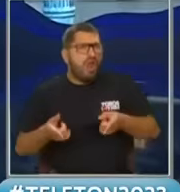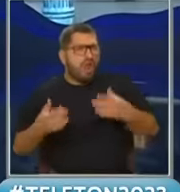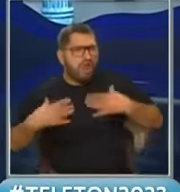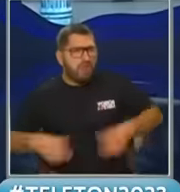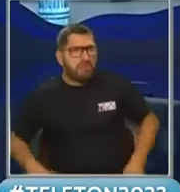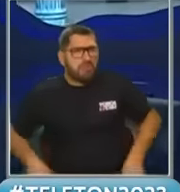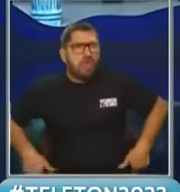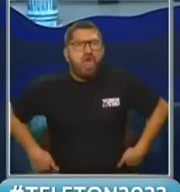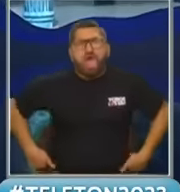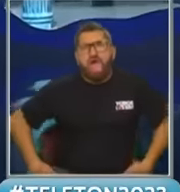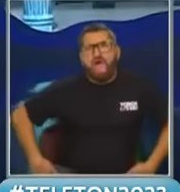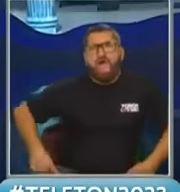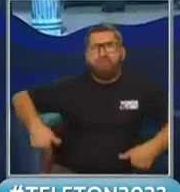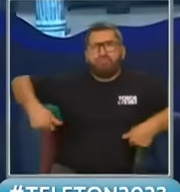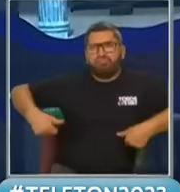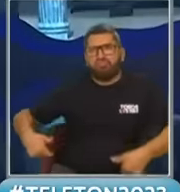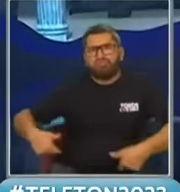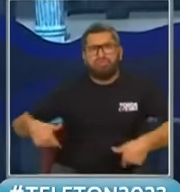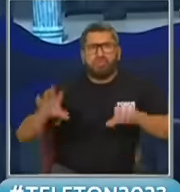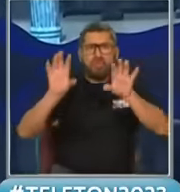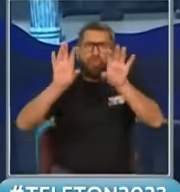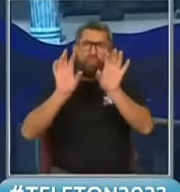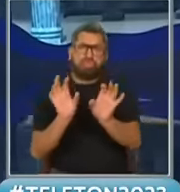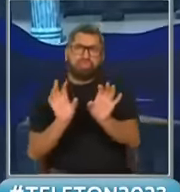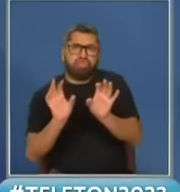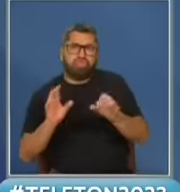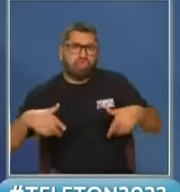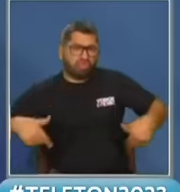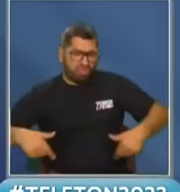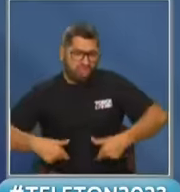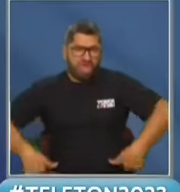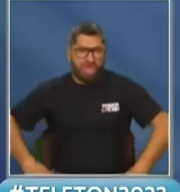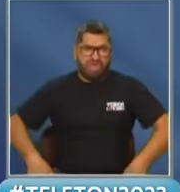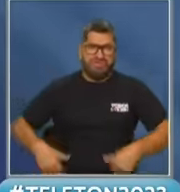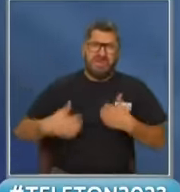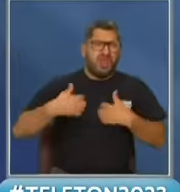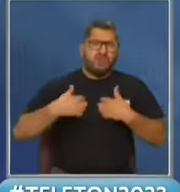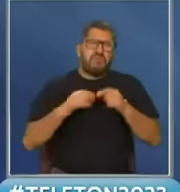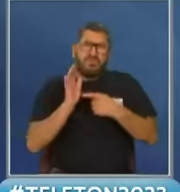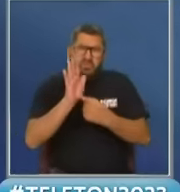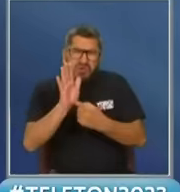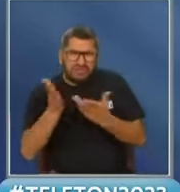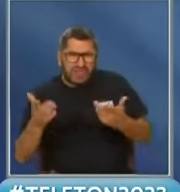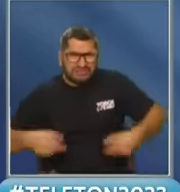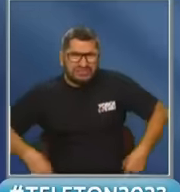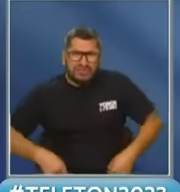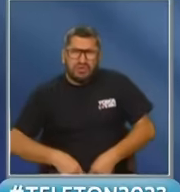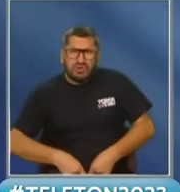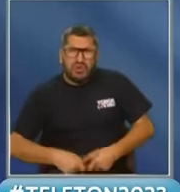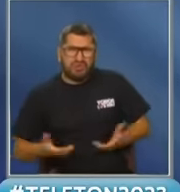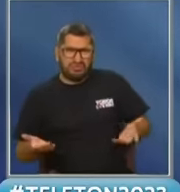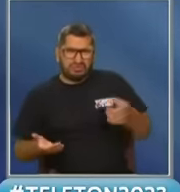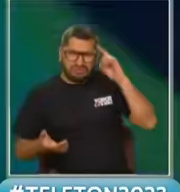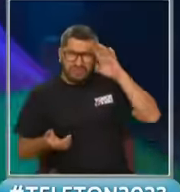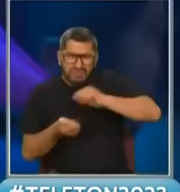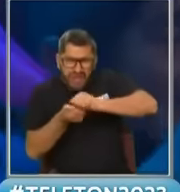colgando, mostrando los calzoncillos. Mira, no me molesta que muestren los calzoncillos, pero lávalos, pobre.